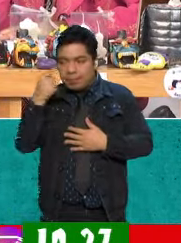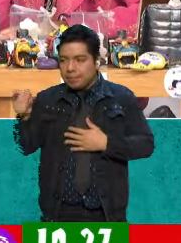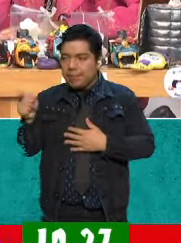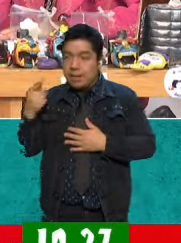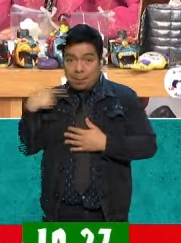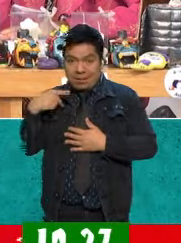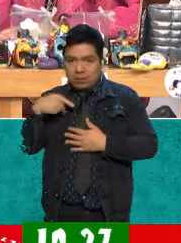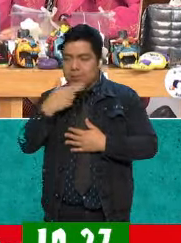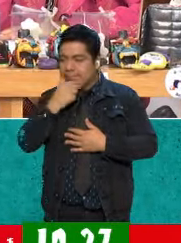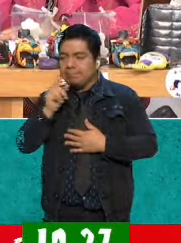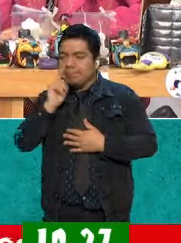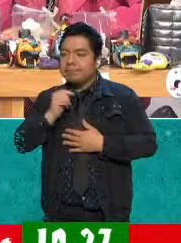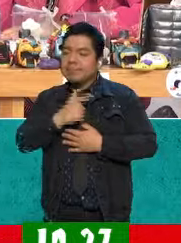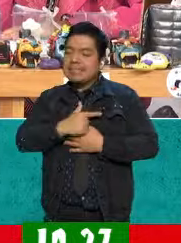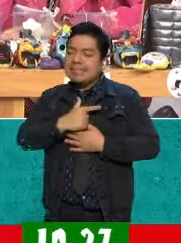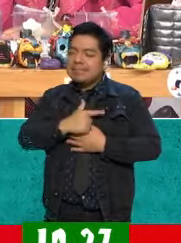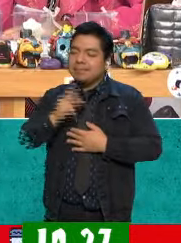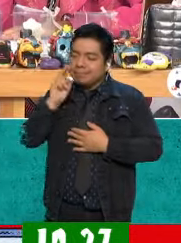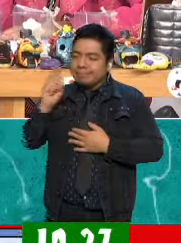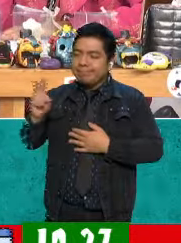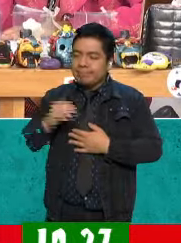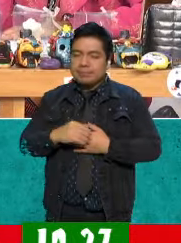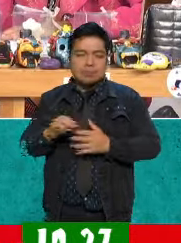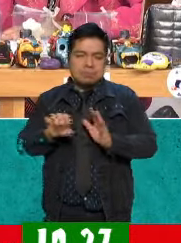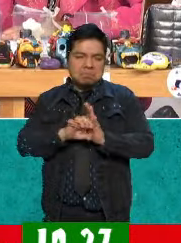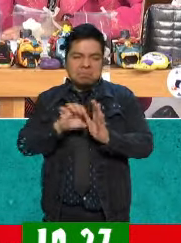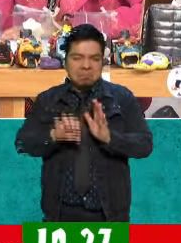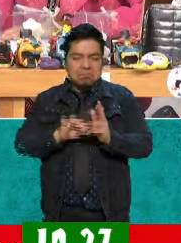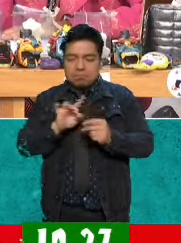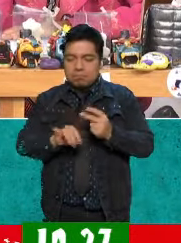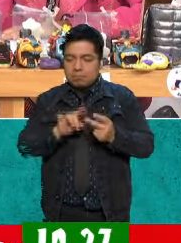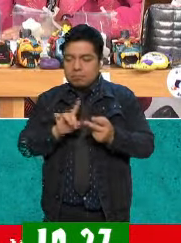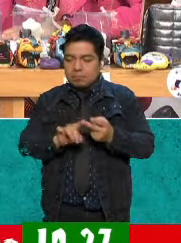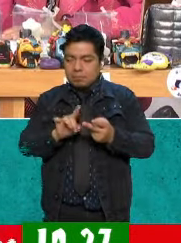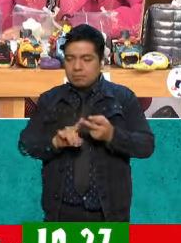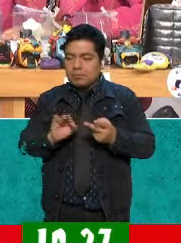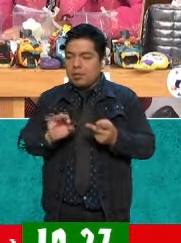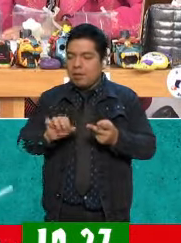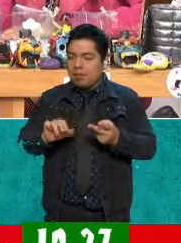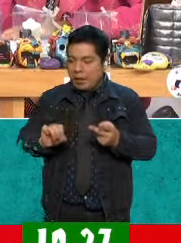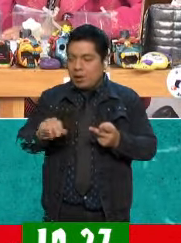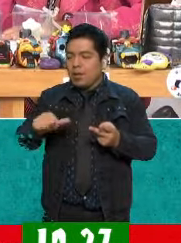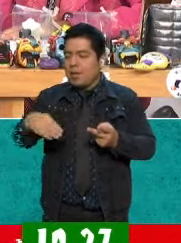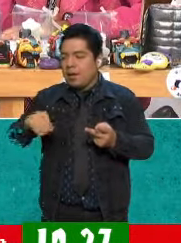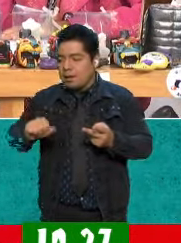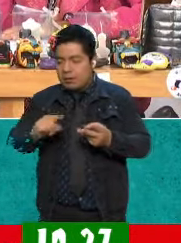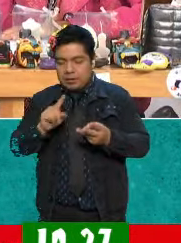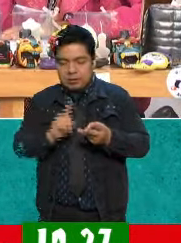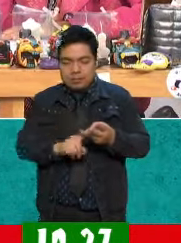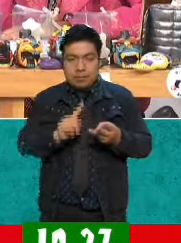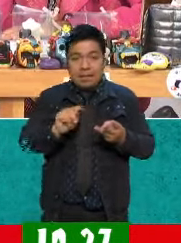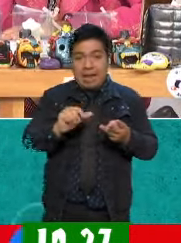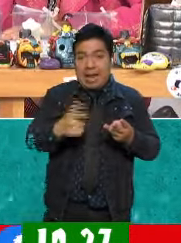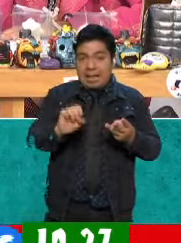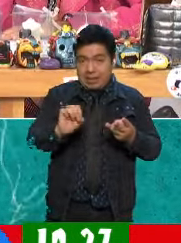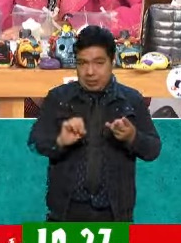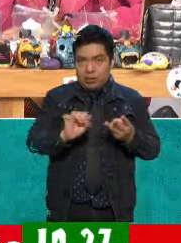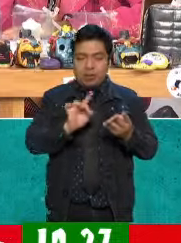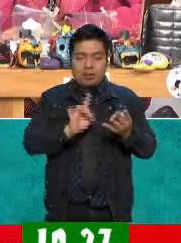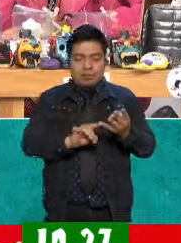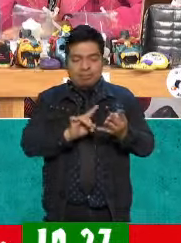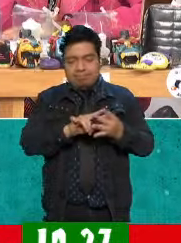Es un anglicismo que usamos para llamar a alguien pero que mira, te gusta. Pero mira, también hay quien les dice, mi freno de mano, mi látigo. Sí. ¿A poco